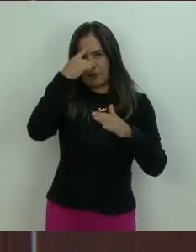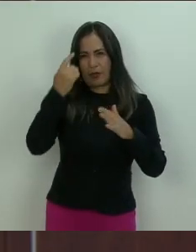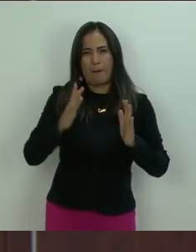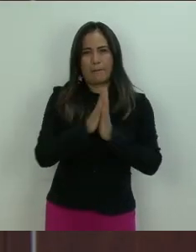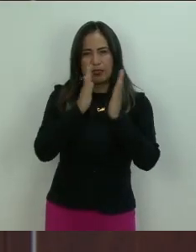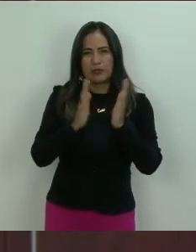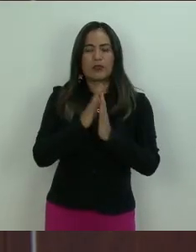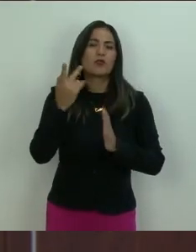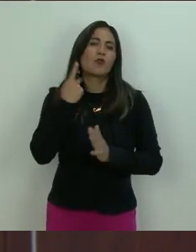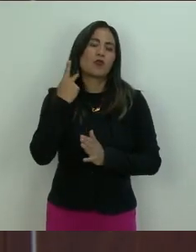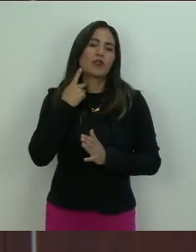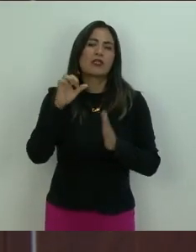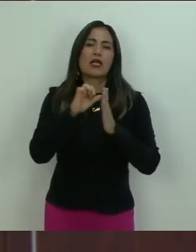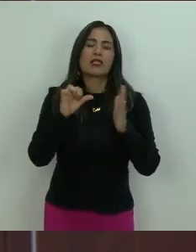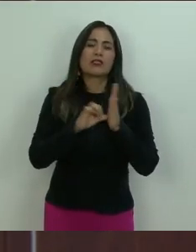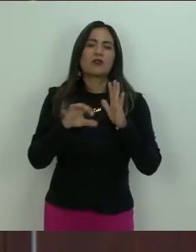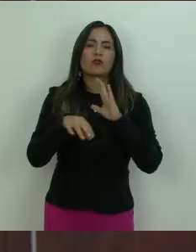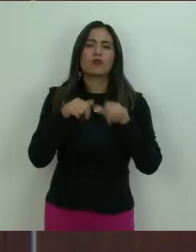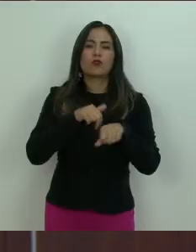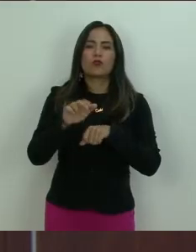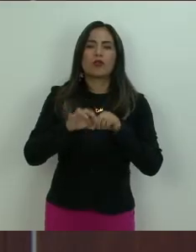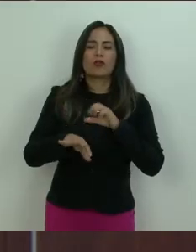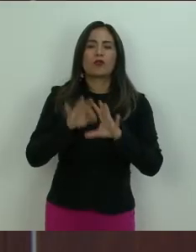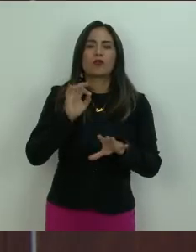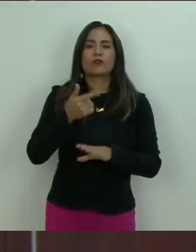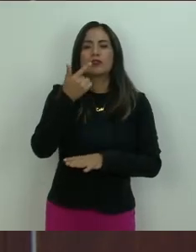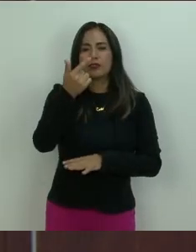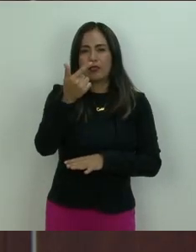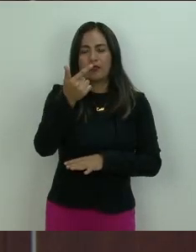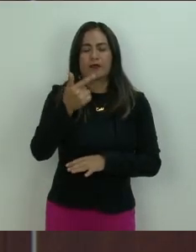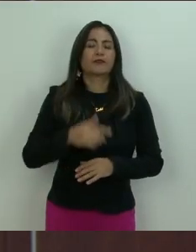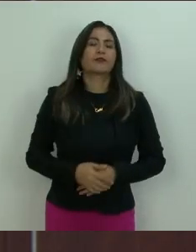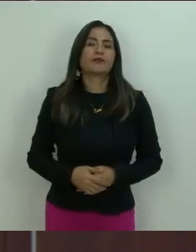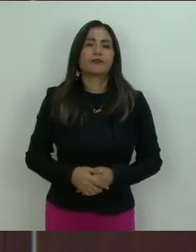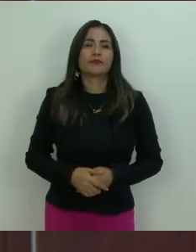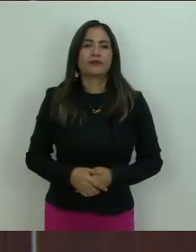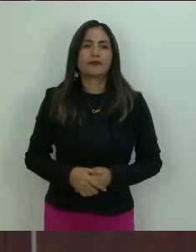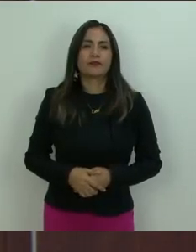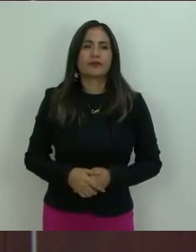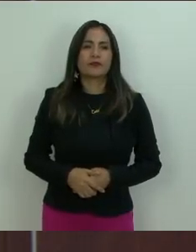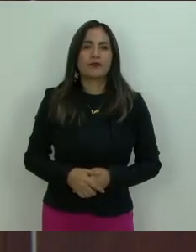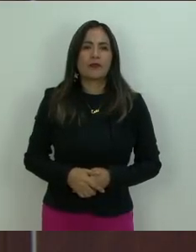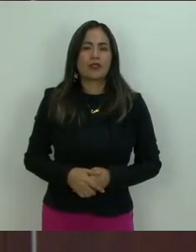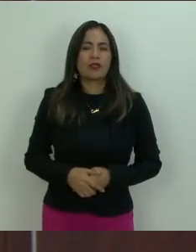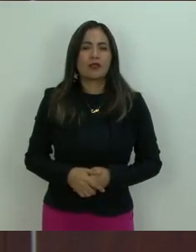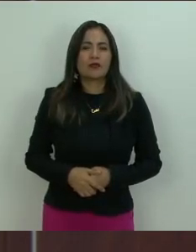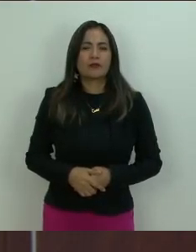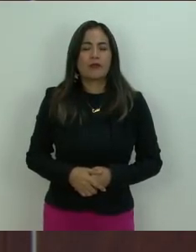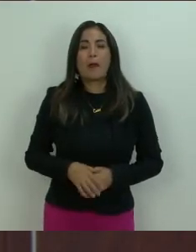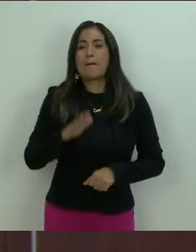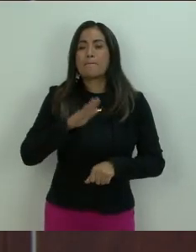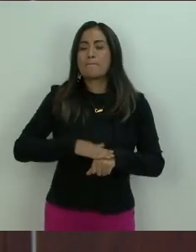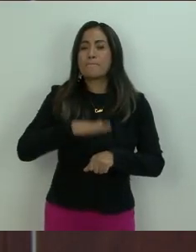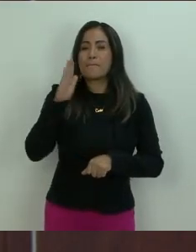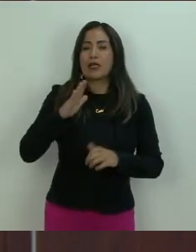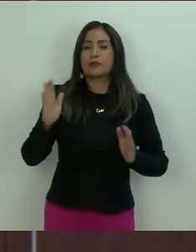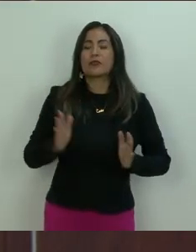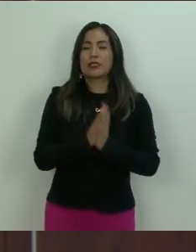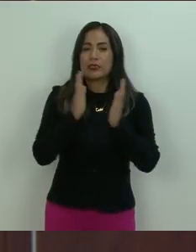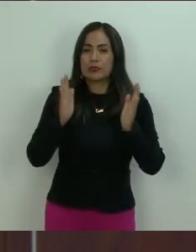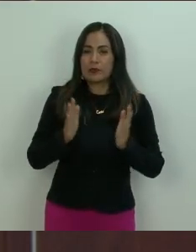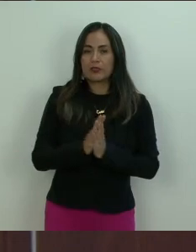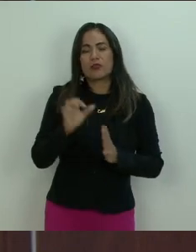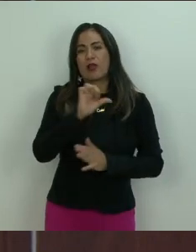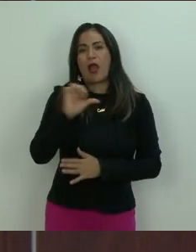política, es el artículo 7. El artículo 7 siempre ha visto que haya mayor participación política de